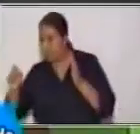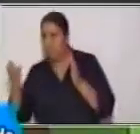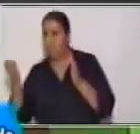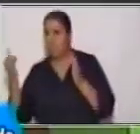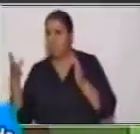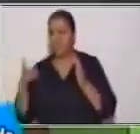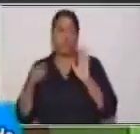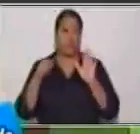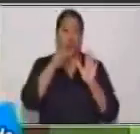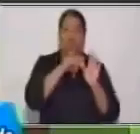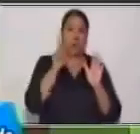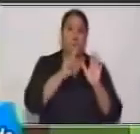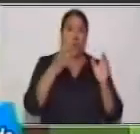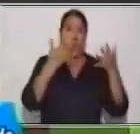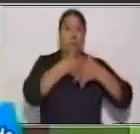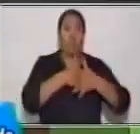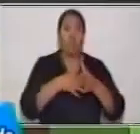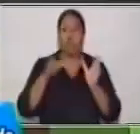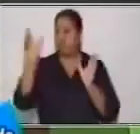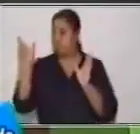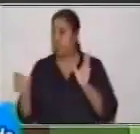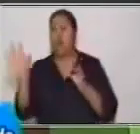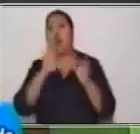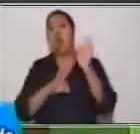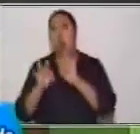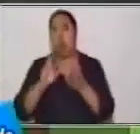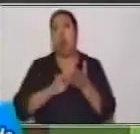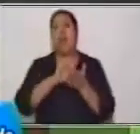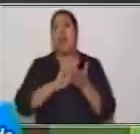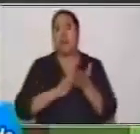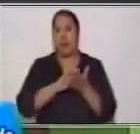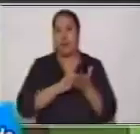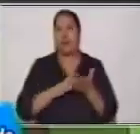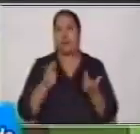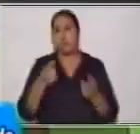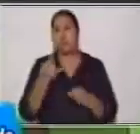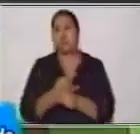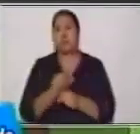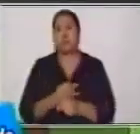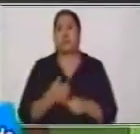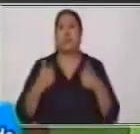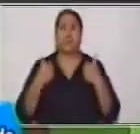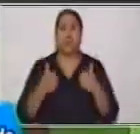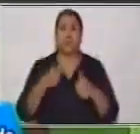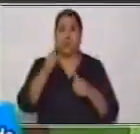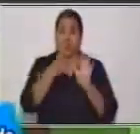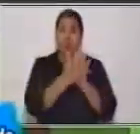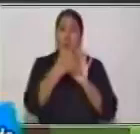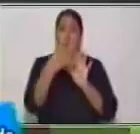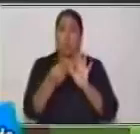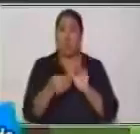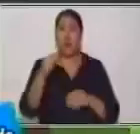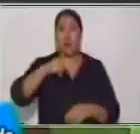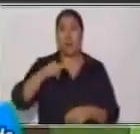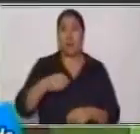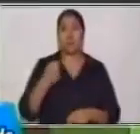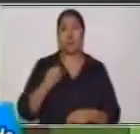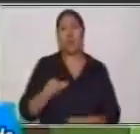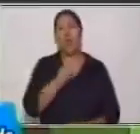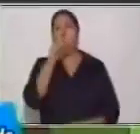o utilizar su calculadora. Muy bien, espero que ya lo hayas copiado para hacer un siguiente